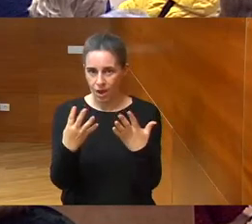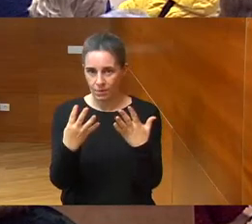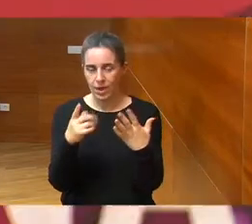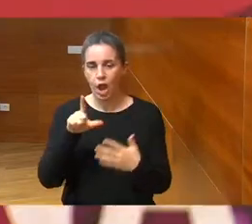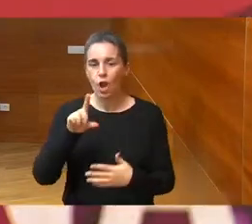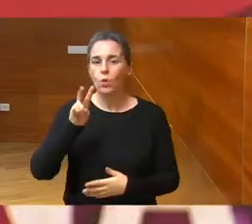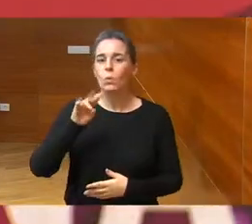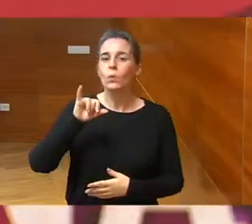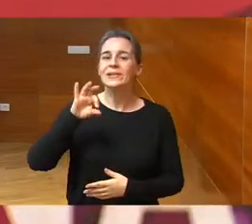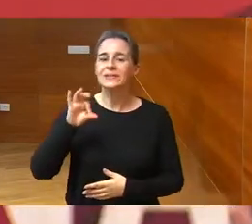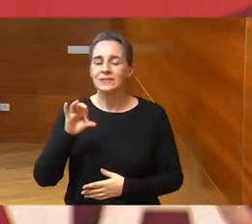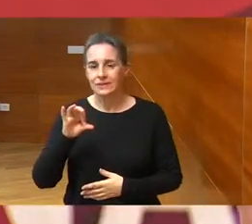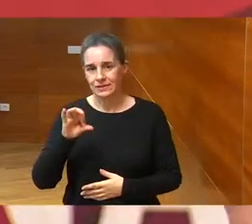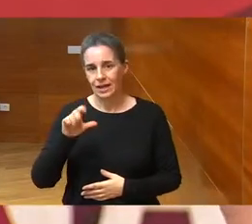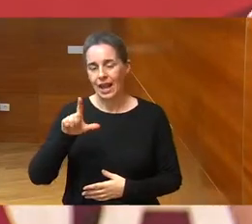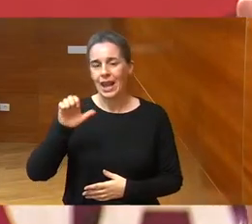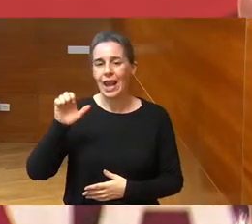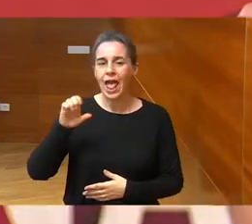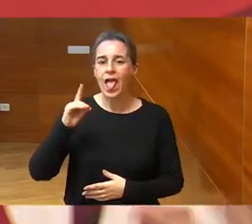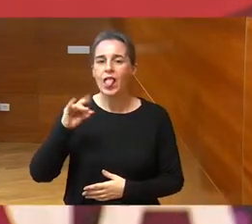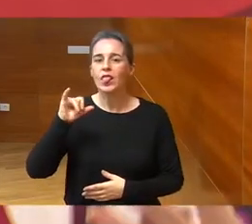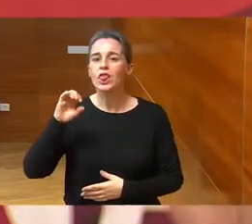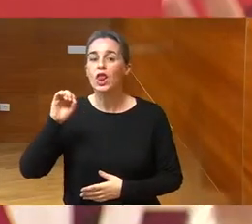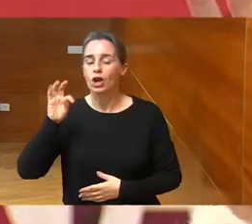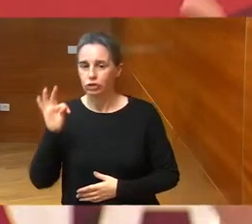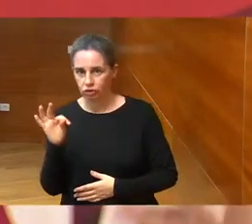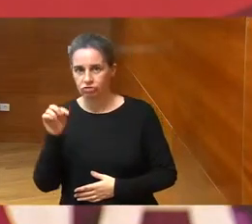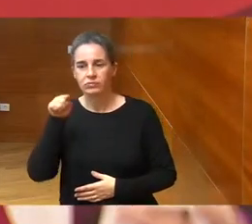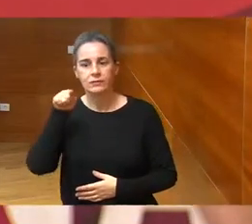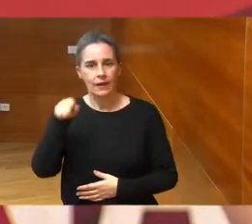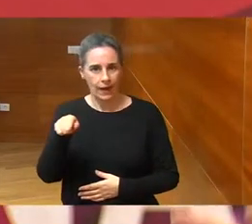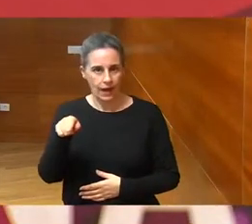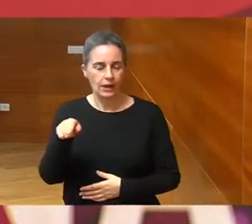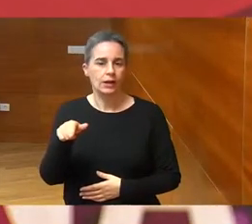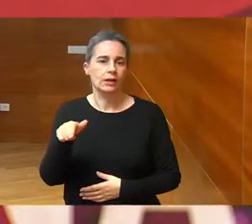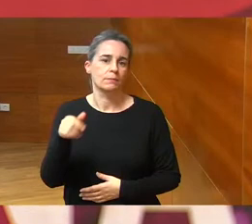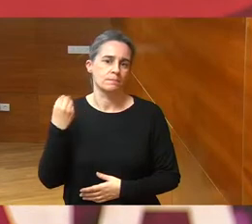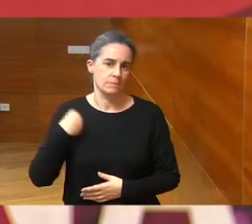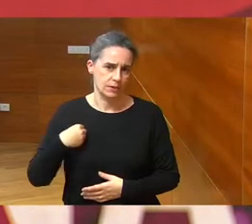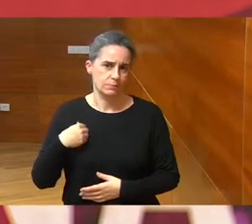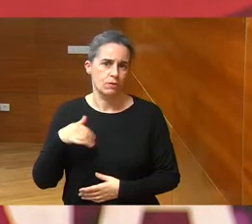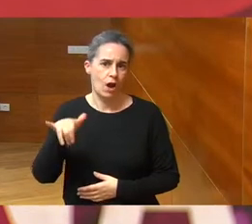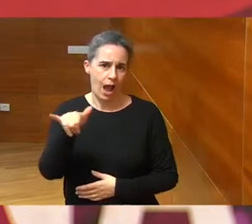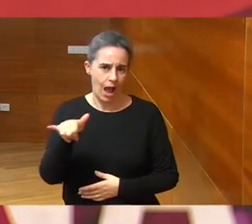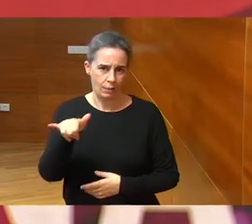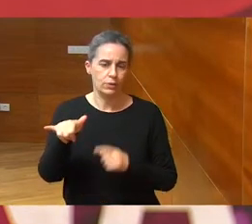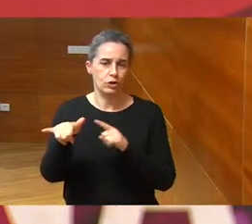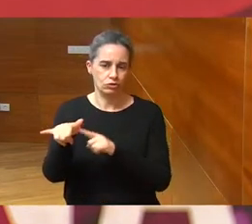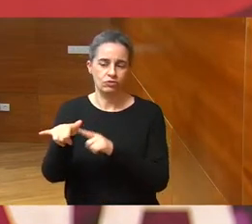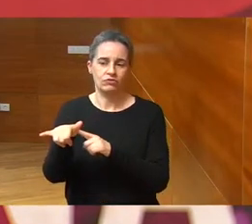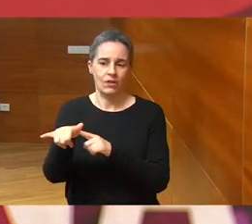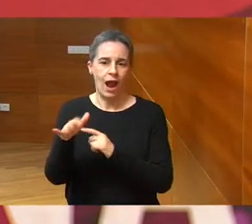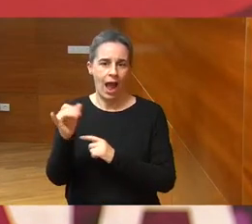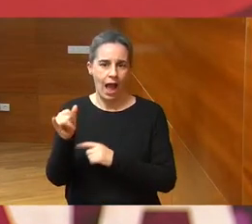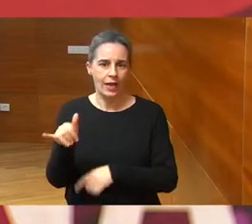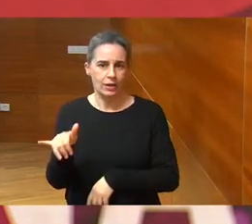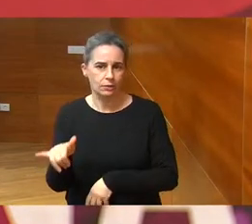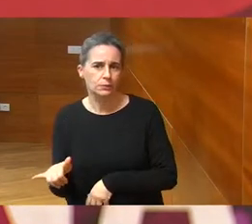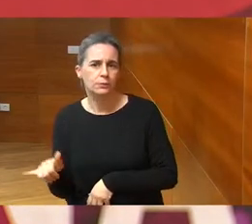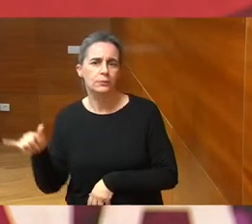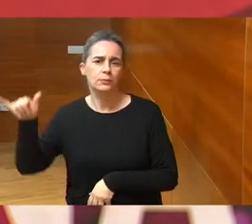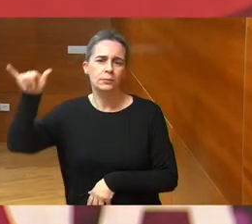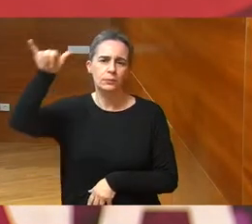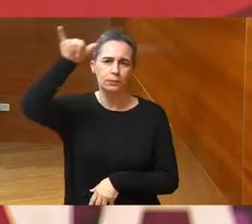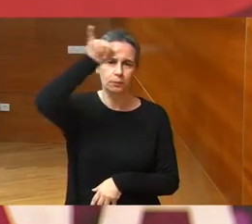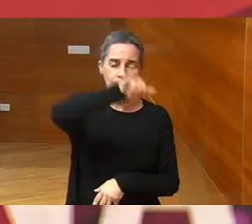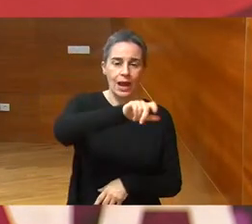berio y el falo de bledio porque he avión que está en piñeiro no quebó a chichana cruza o fallo Fito de cruzar